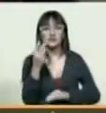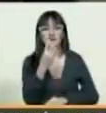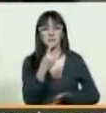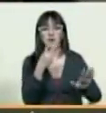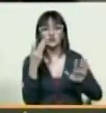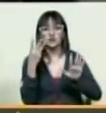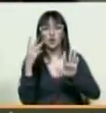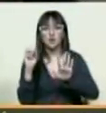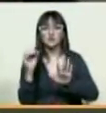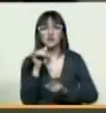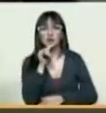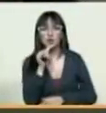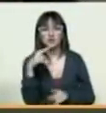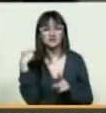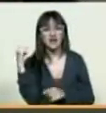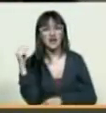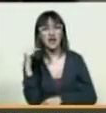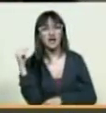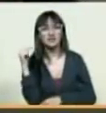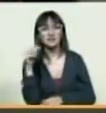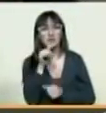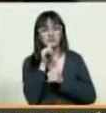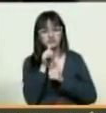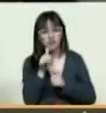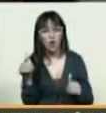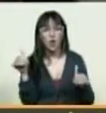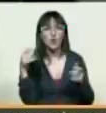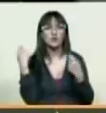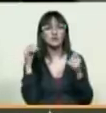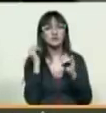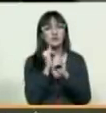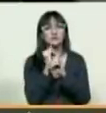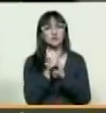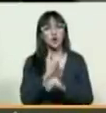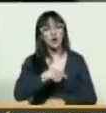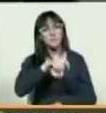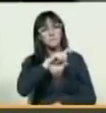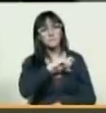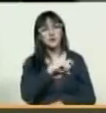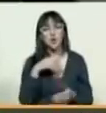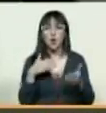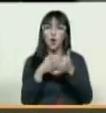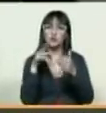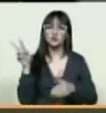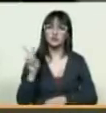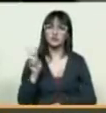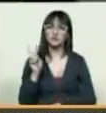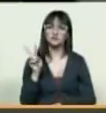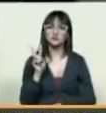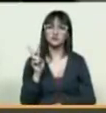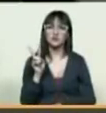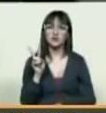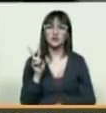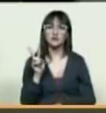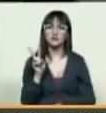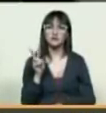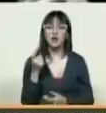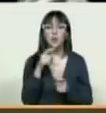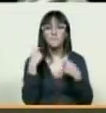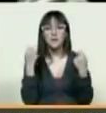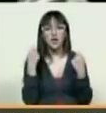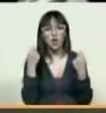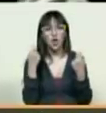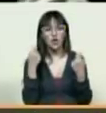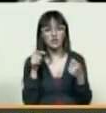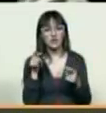3.880 noticias negativas fueron publicadas en medios de comunicación españoles contra Venezuela. Hay un periódico que se da el lujo, que se da